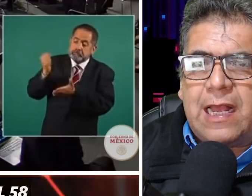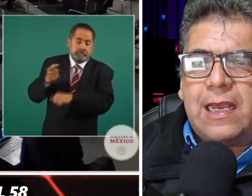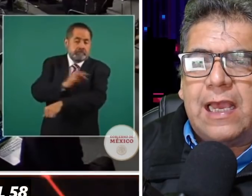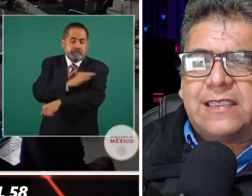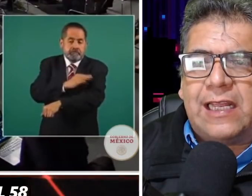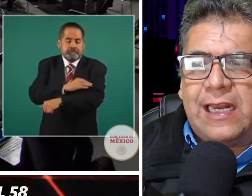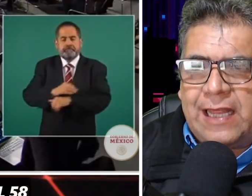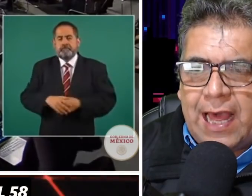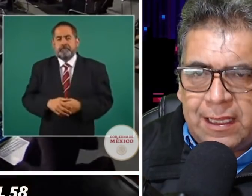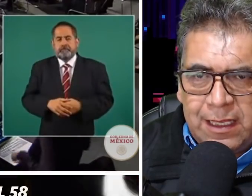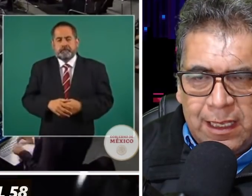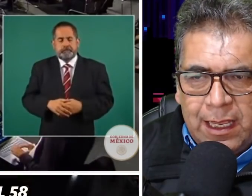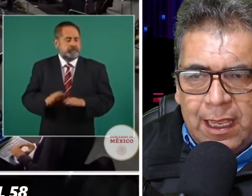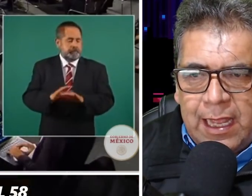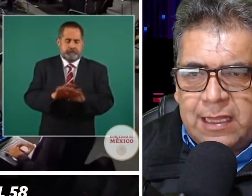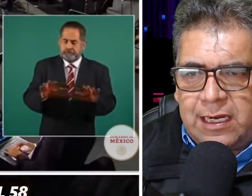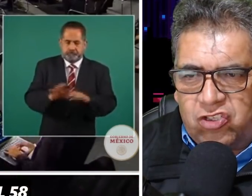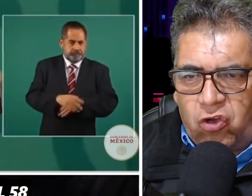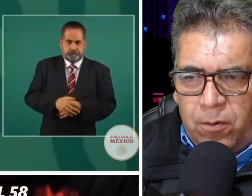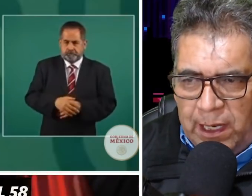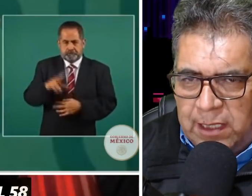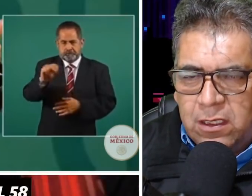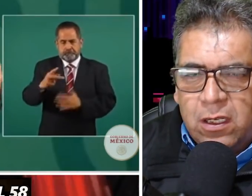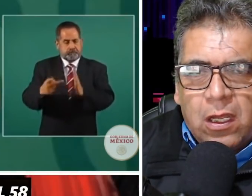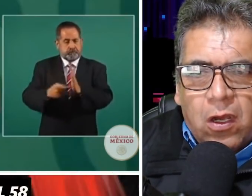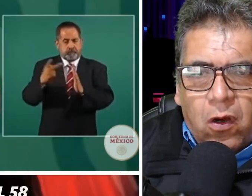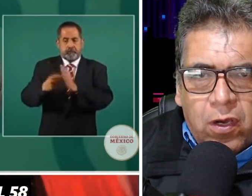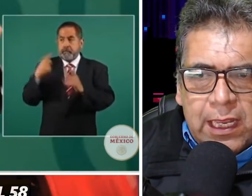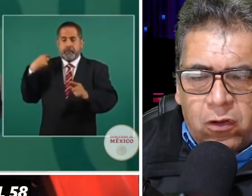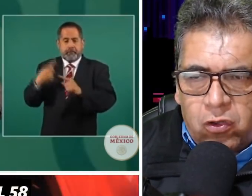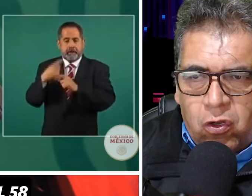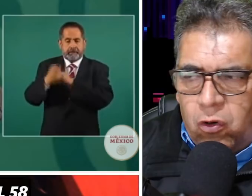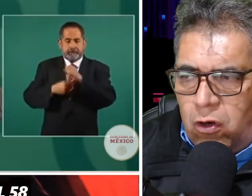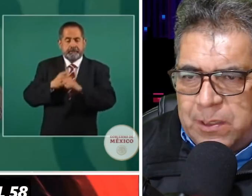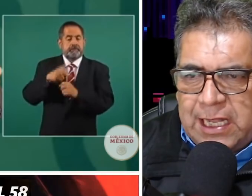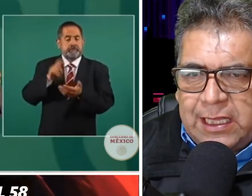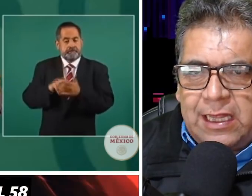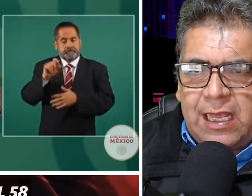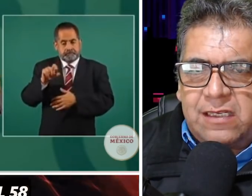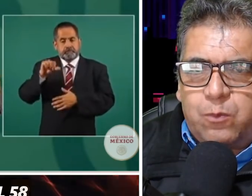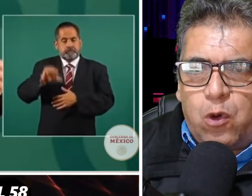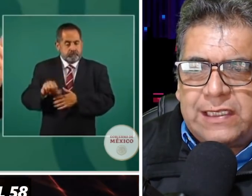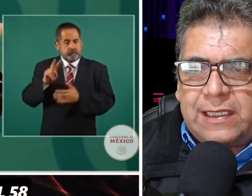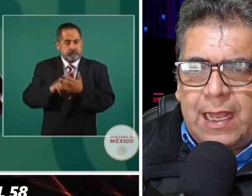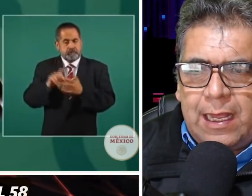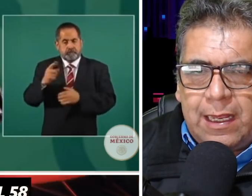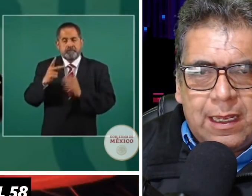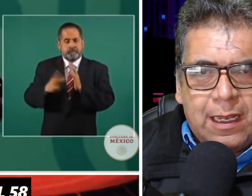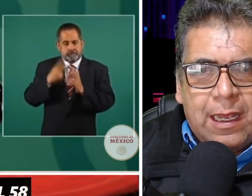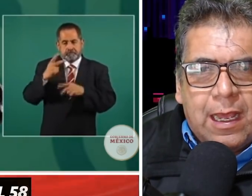causa esterilidad entre los jóvenes. Hoy el doctor Hugo López-Gatell da